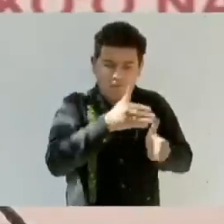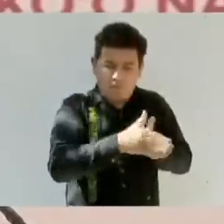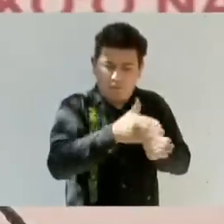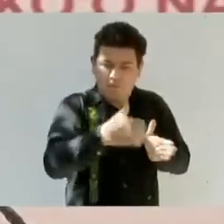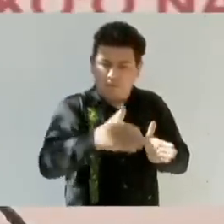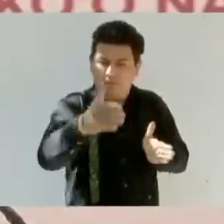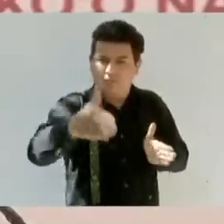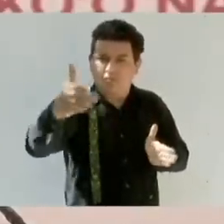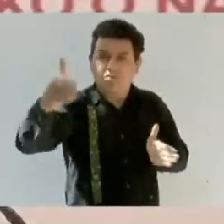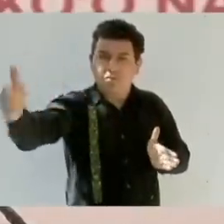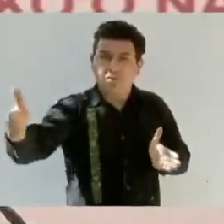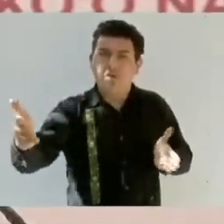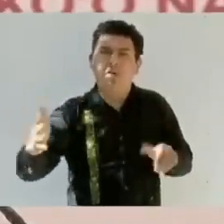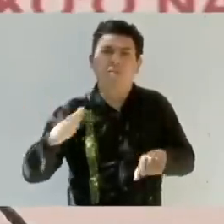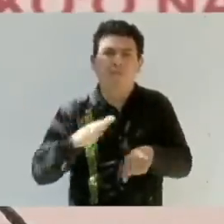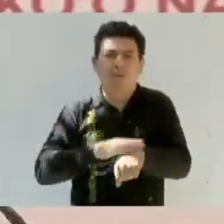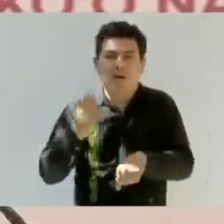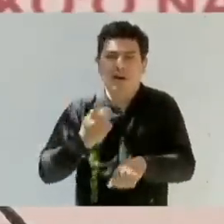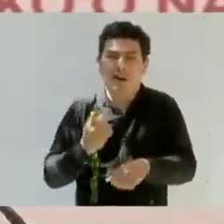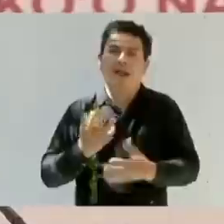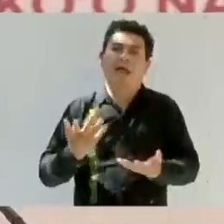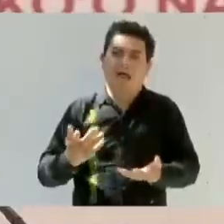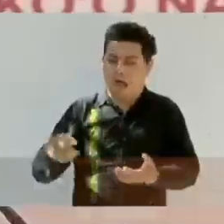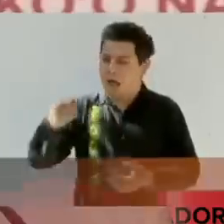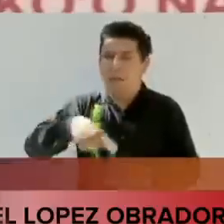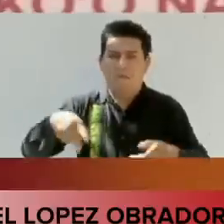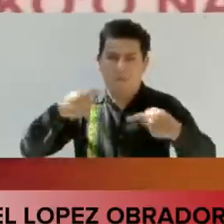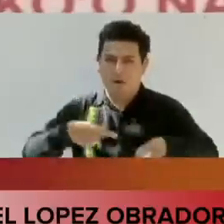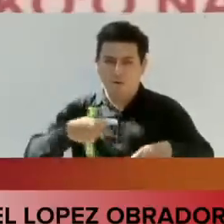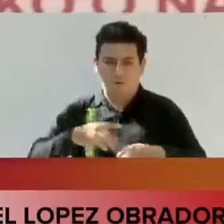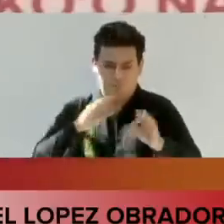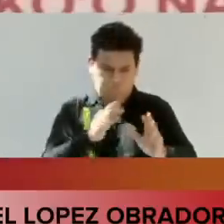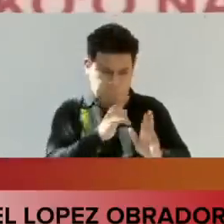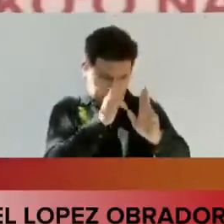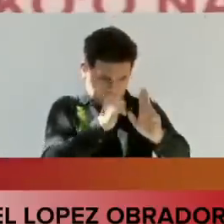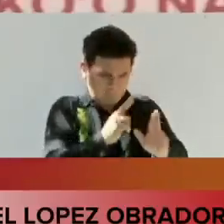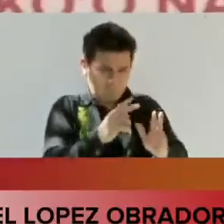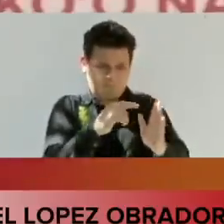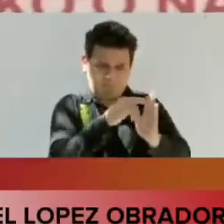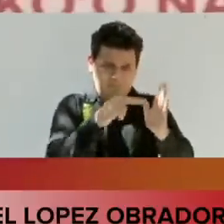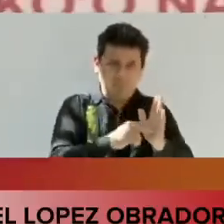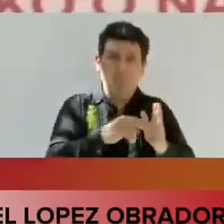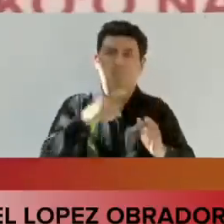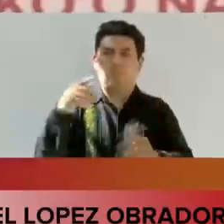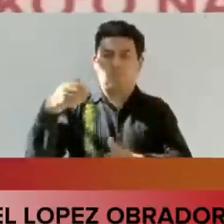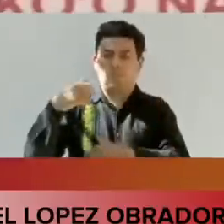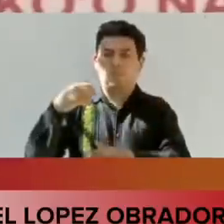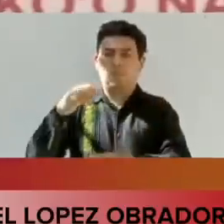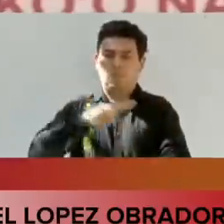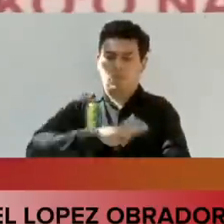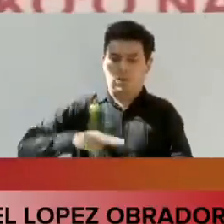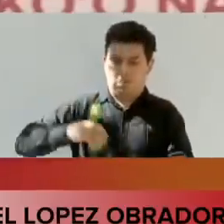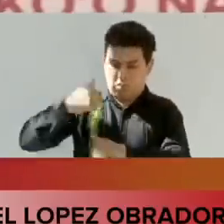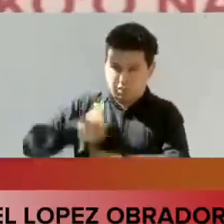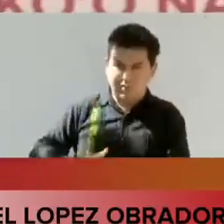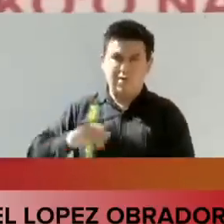Gracias a que el dinero lo manejó la gente, las autoridades municipales, el